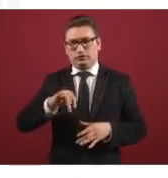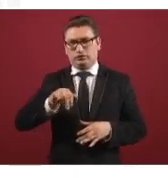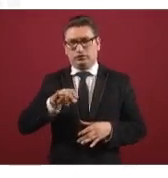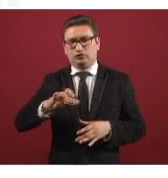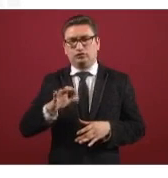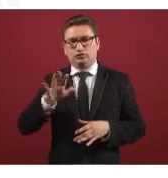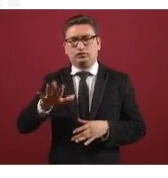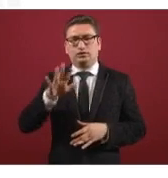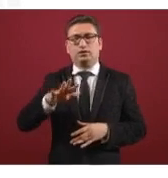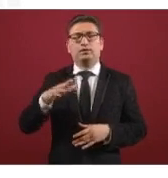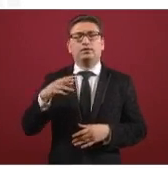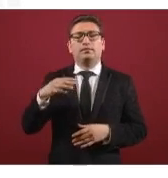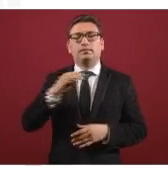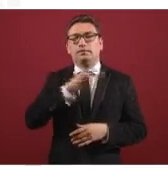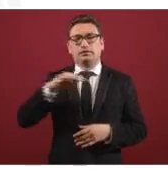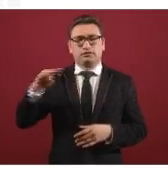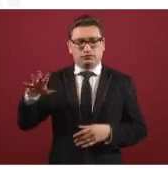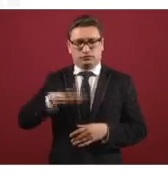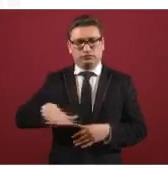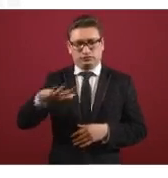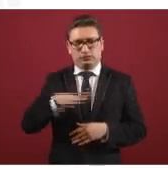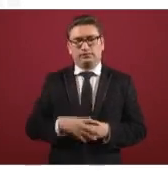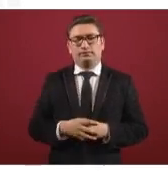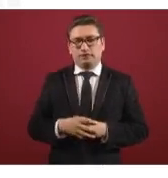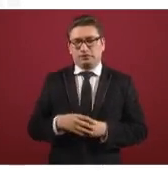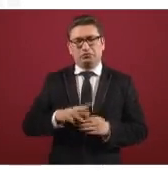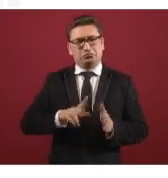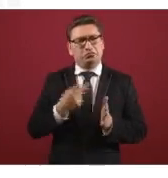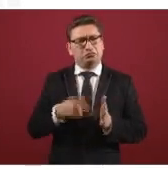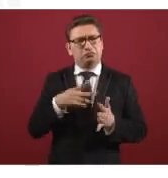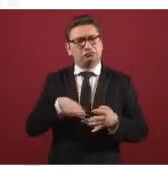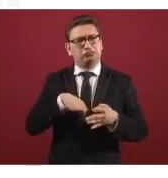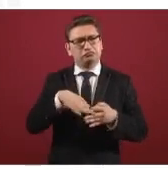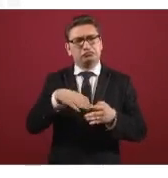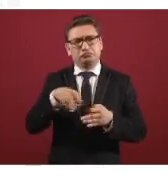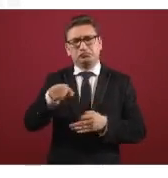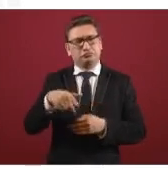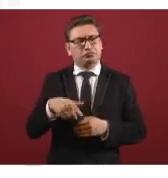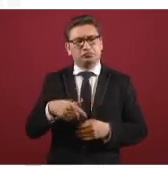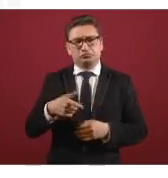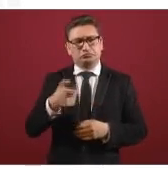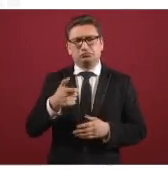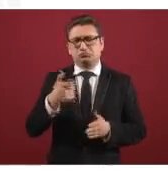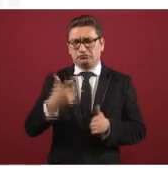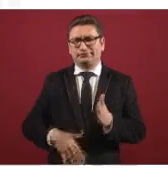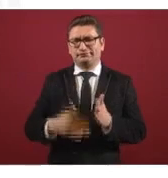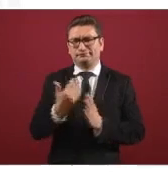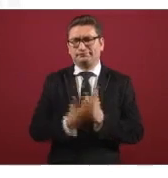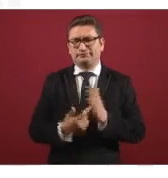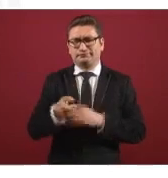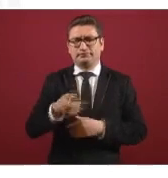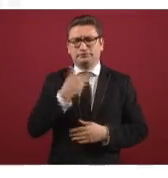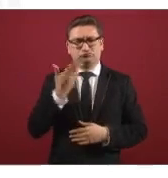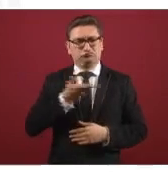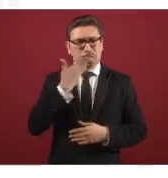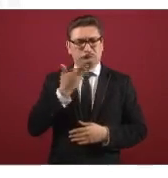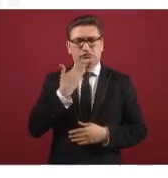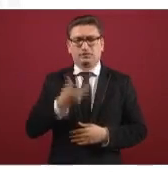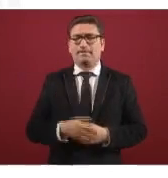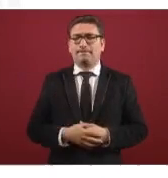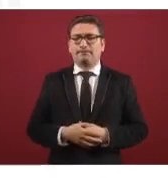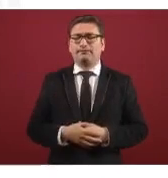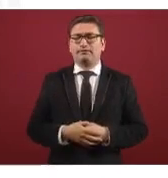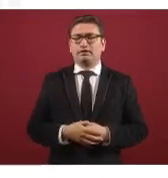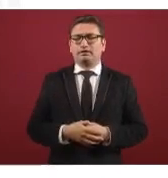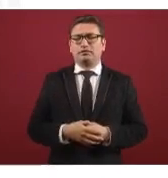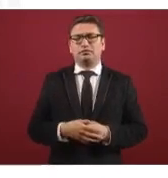Pátzcuaro, Michoacán. También Gas Menjuc ha aparecido en varias ocasiones como el que tiene el margen menor. Tiene un margen